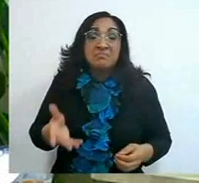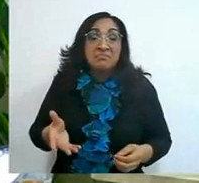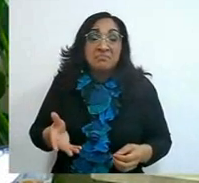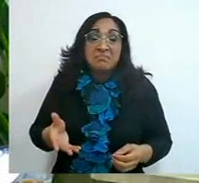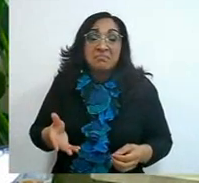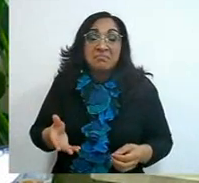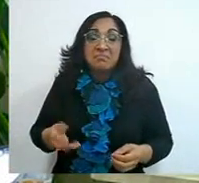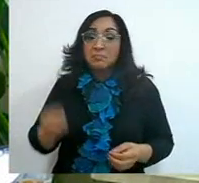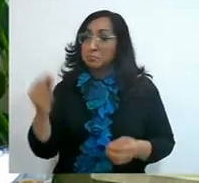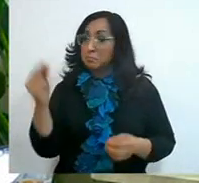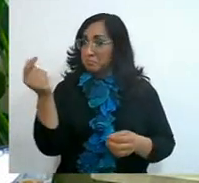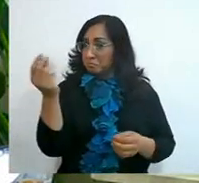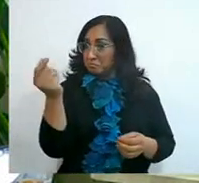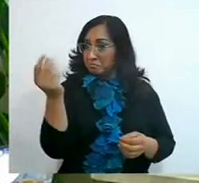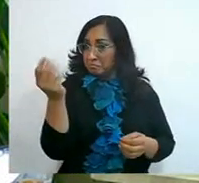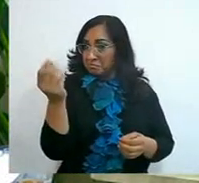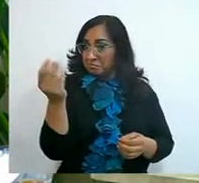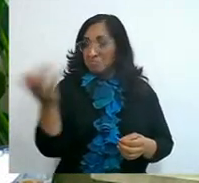truena dedos,